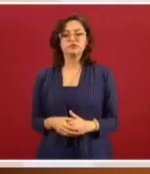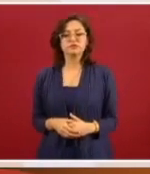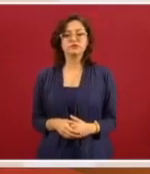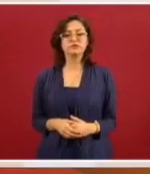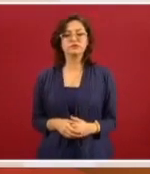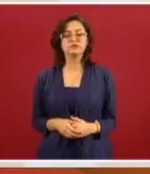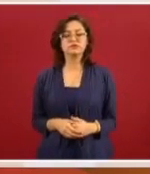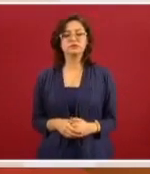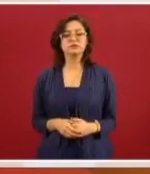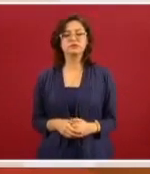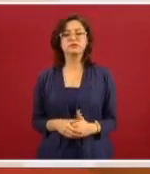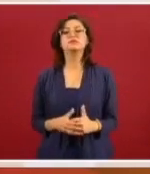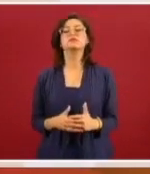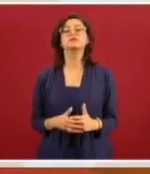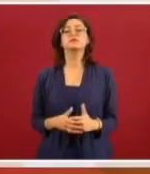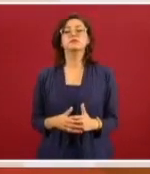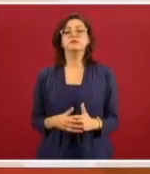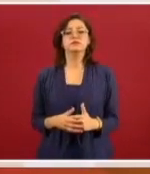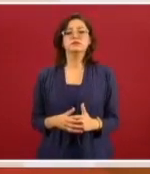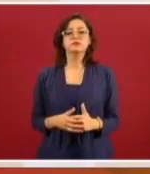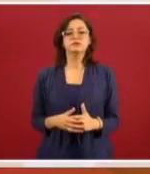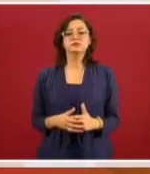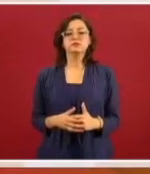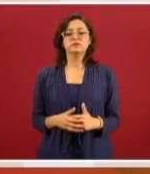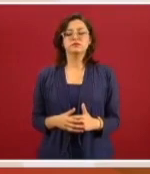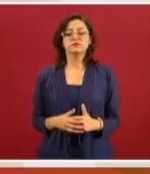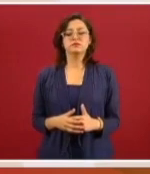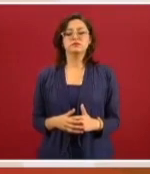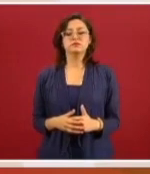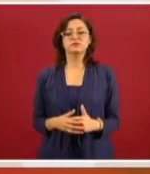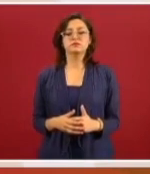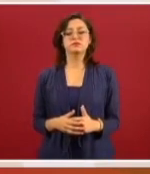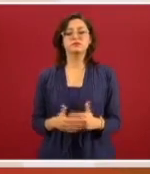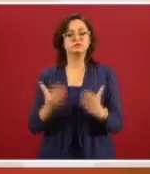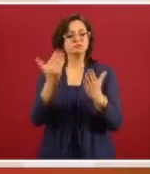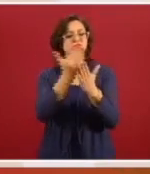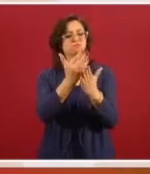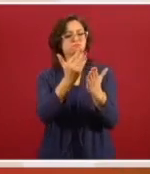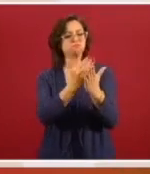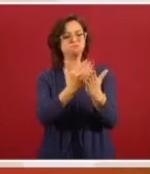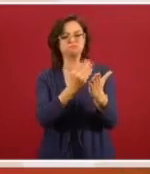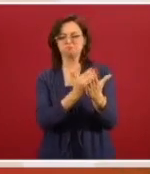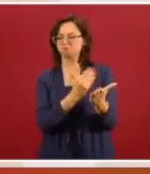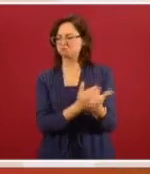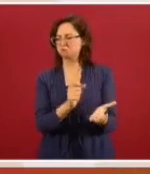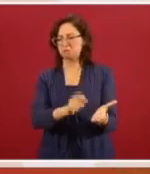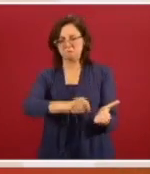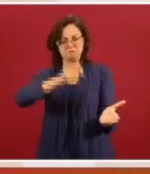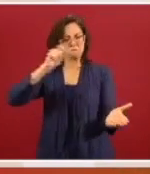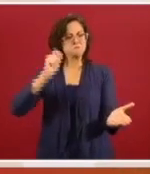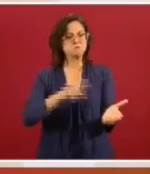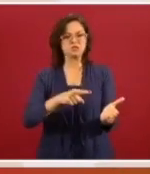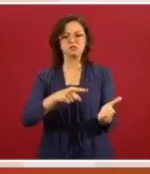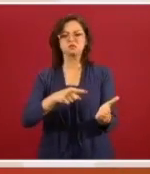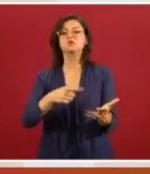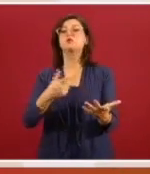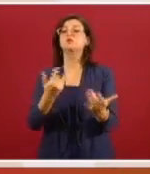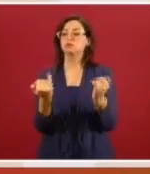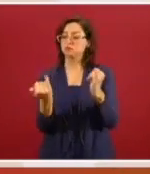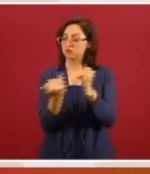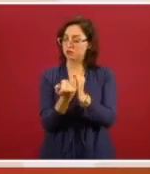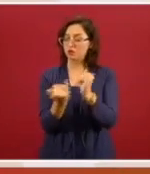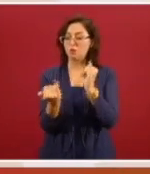Mantenemos inalterables y profundizaremos las acciones